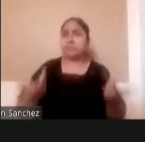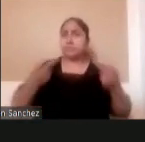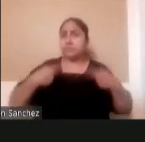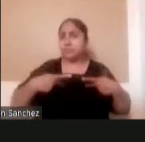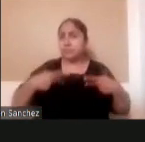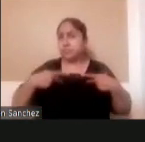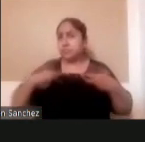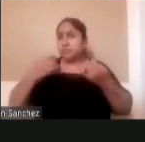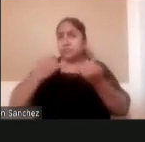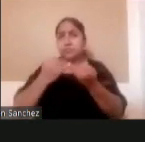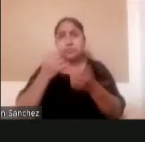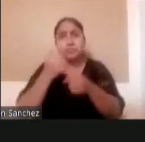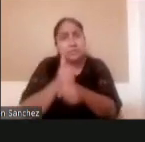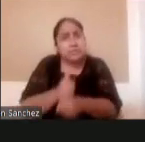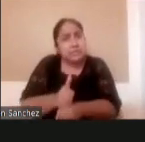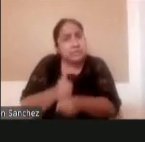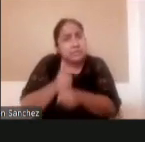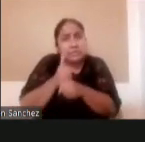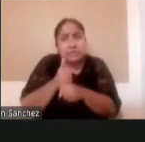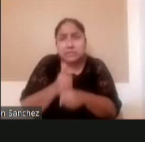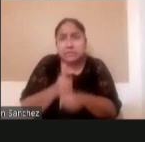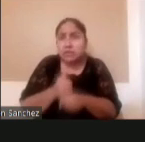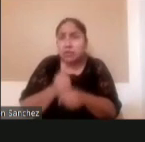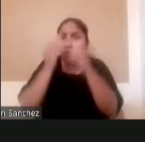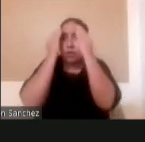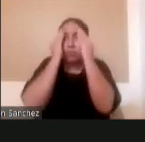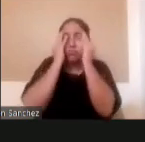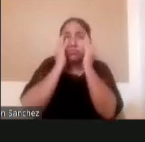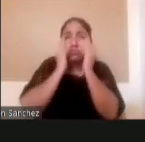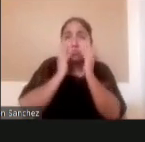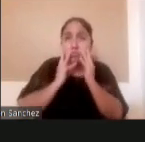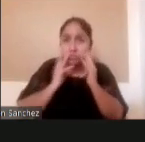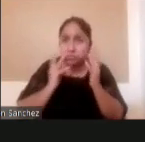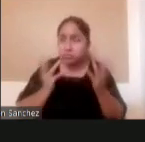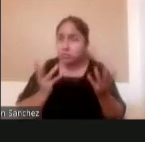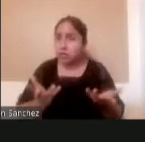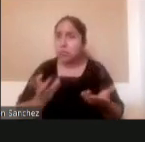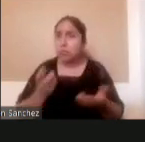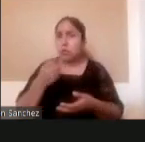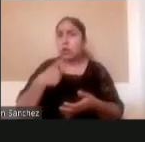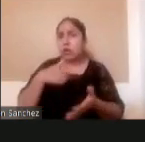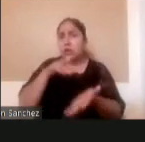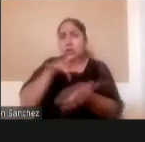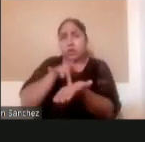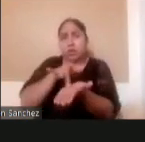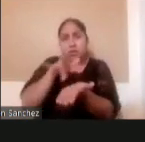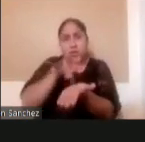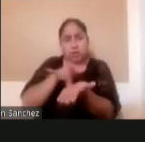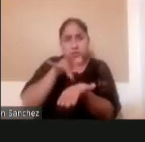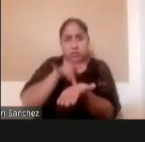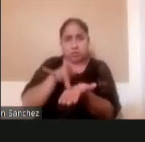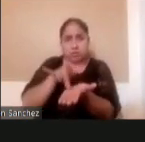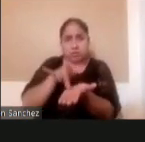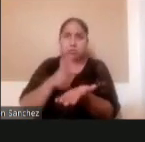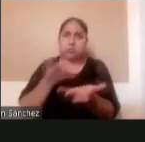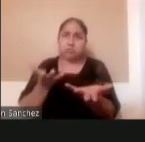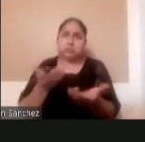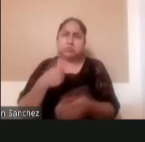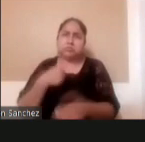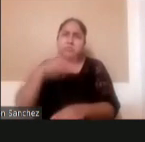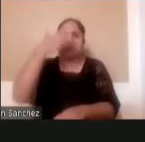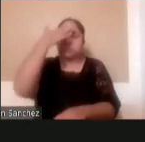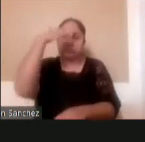Yo apoyo absolutamente este posicionamiento, este exhorto, que aunque sabemos que los exhortos pues